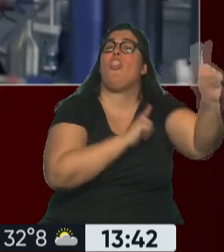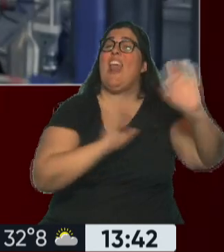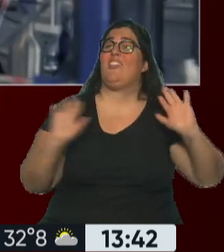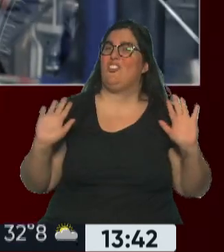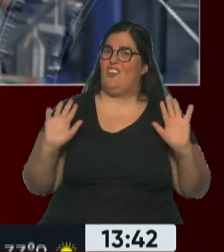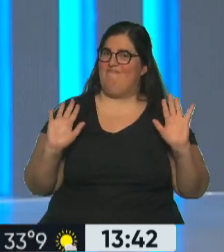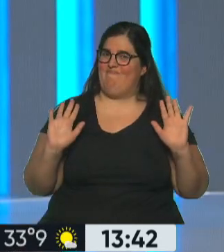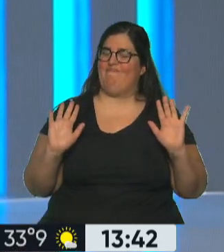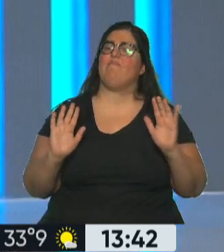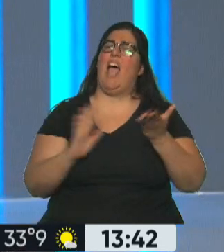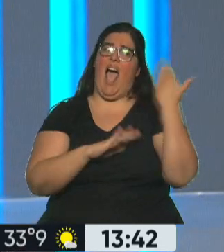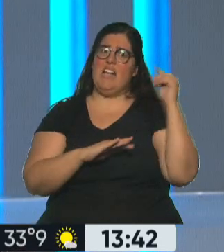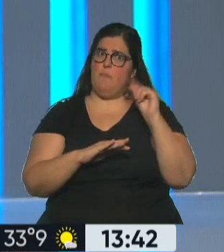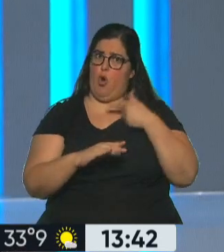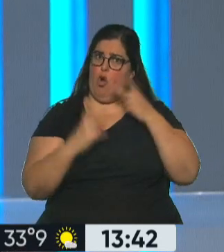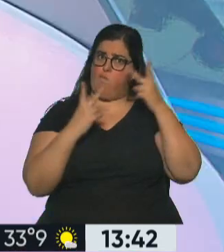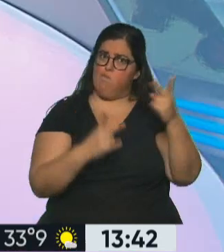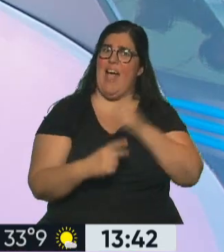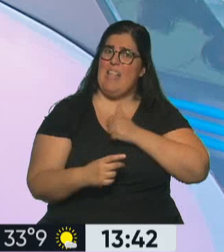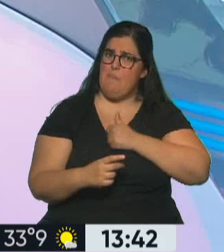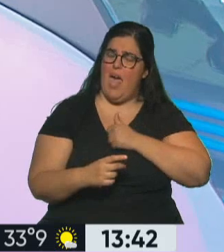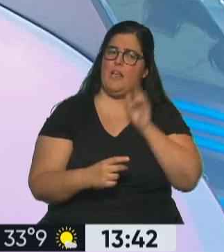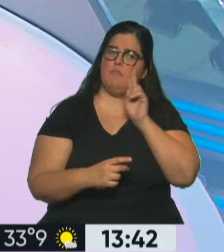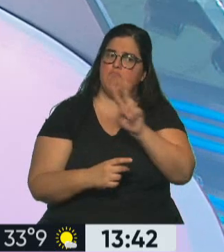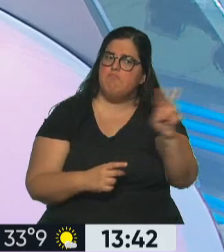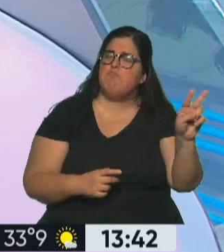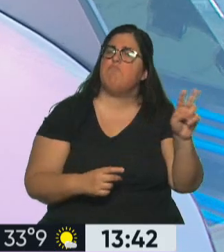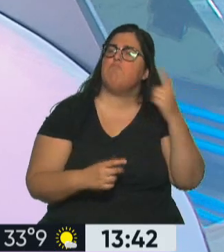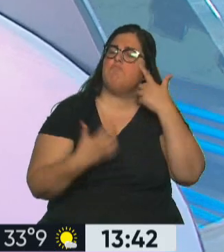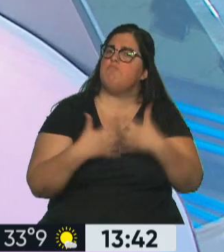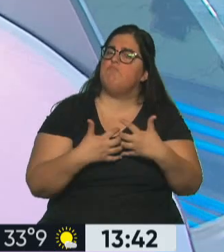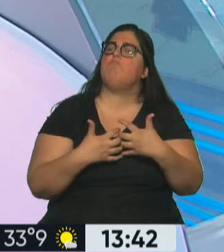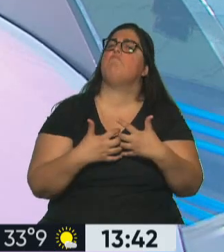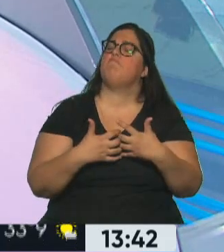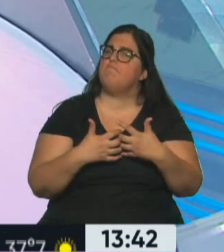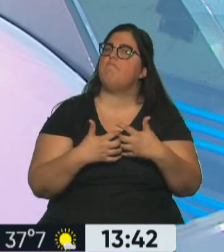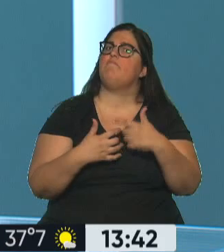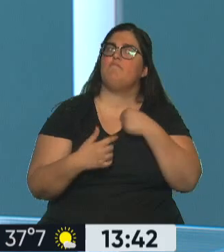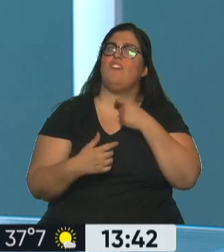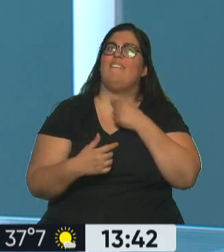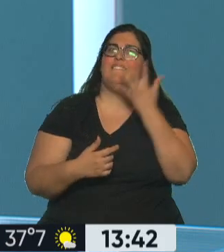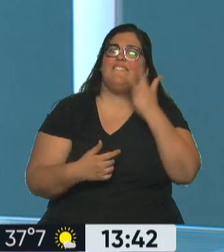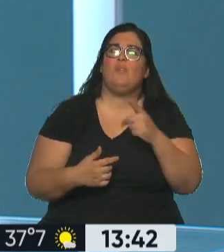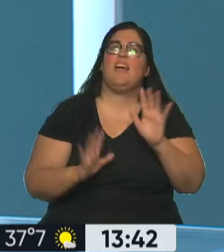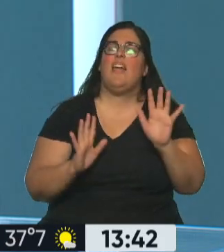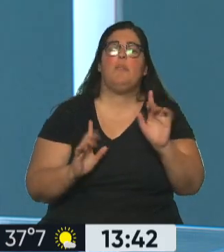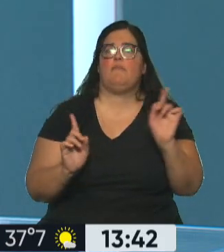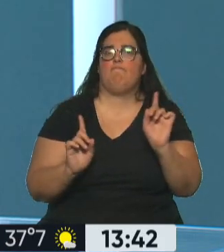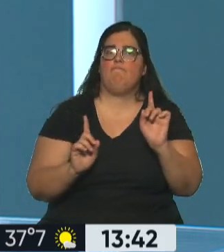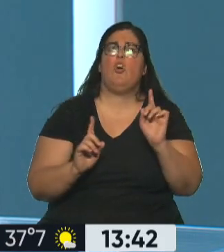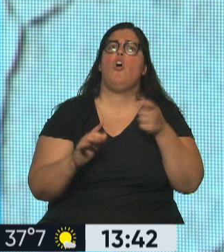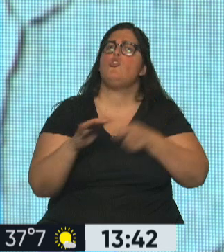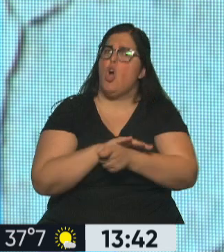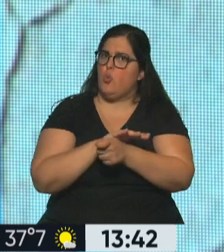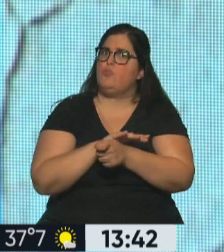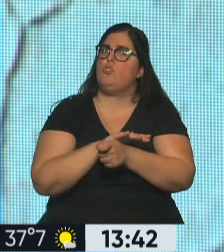hace poco en Catamarca y realmente pensamos, a pesar de lo que quisiéramos, que el elemento de la corrupción es un elemento explicativo